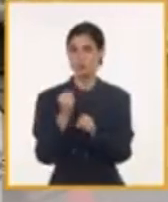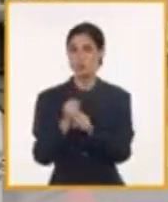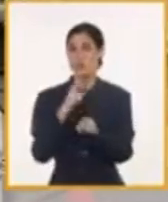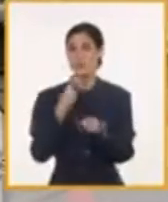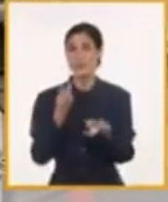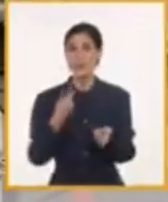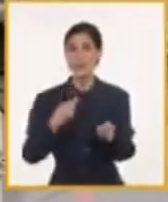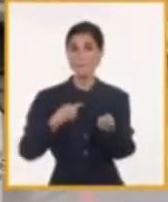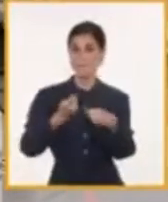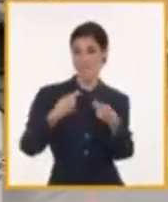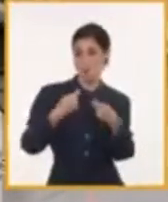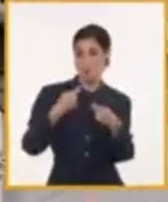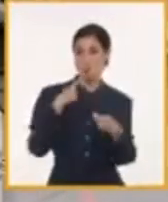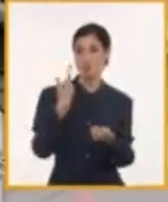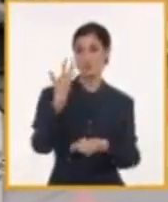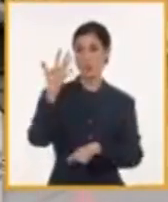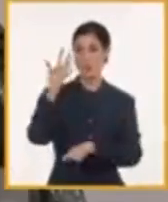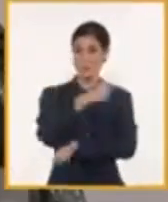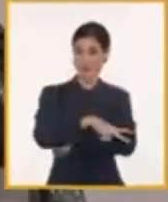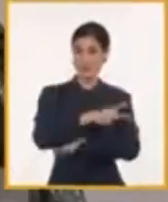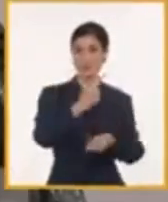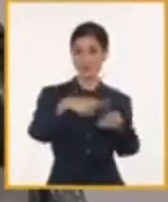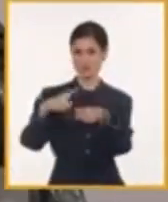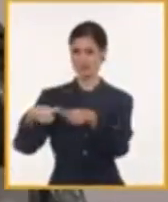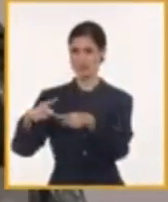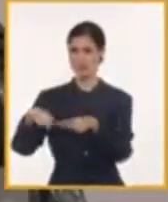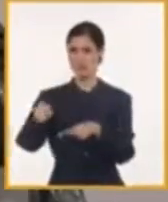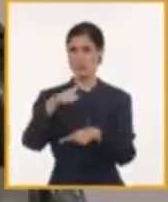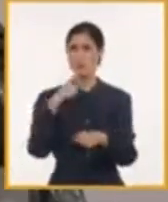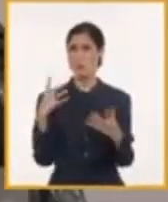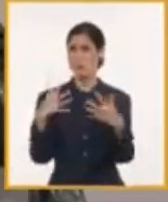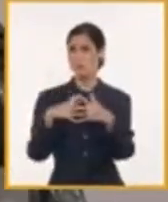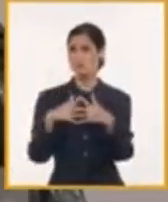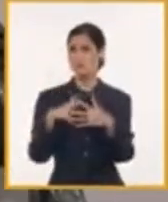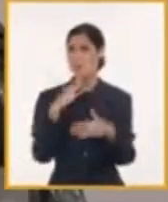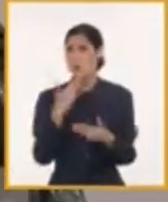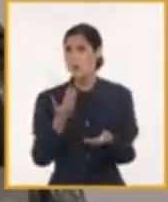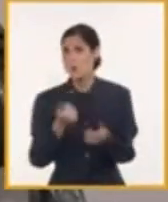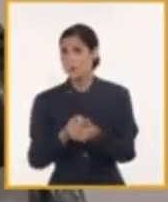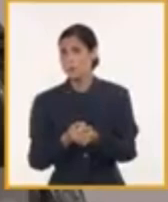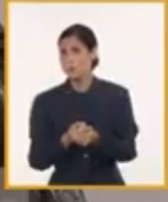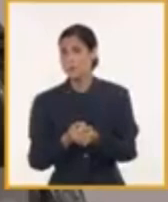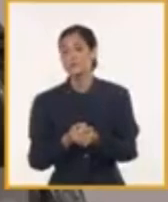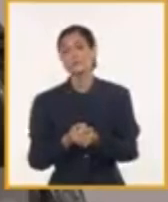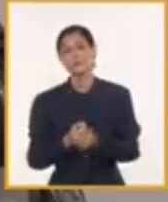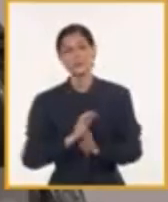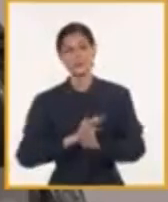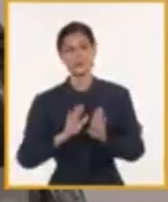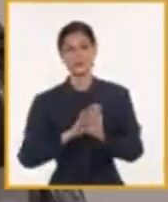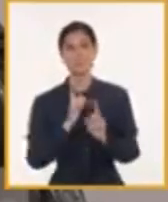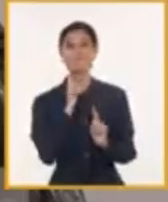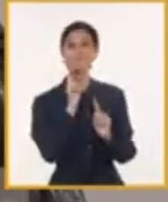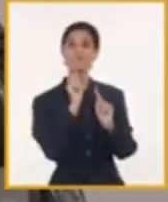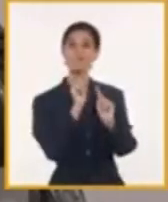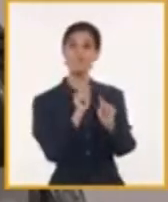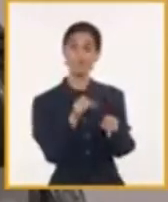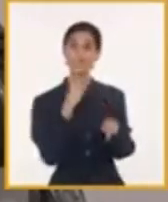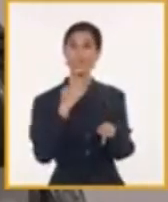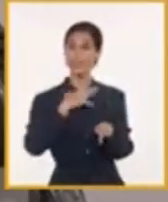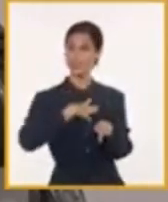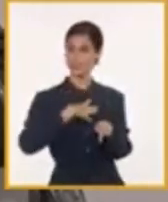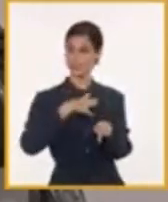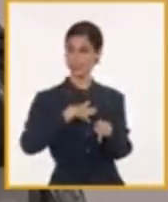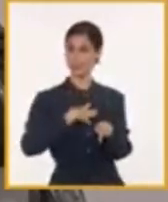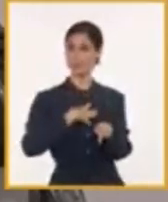inversión extranjera en este sector? En ese sentido, nosotros tenemos